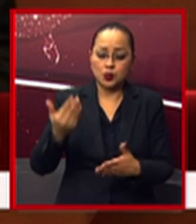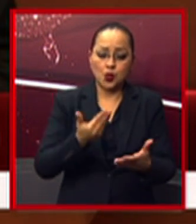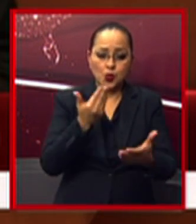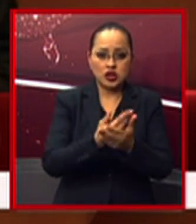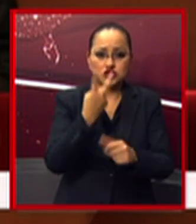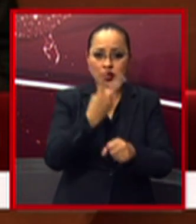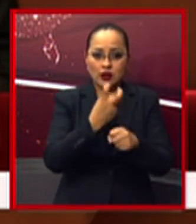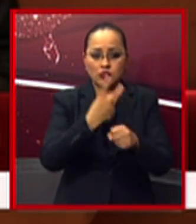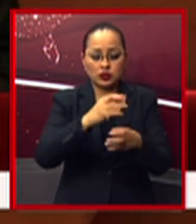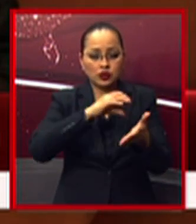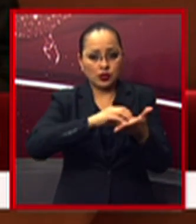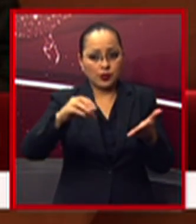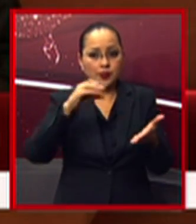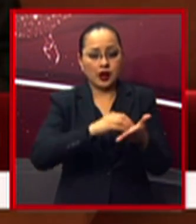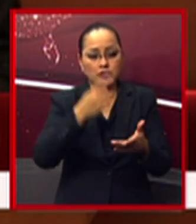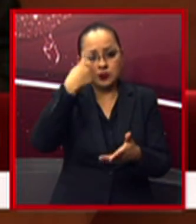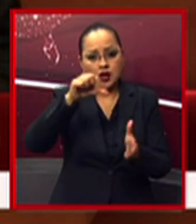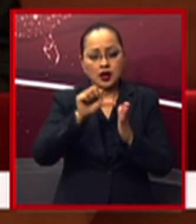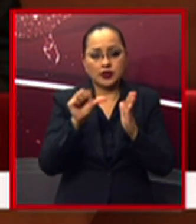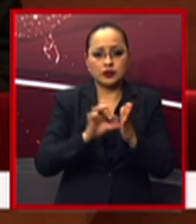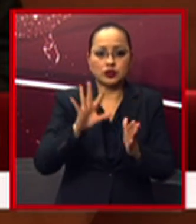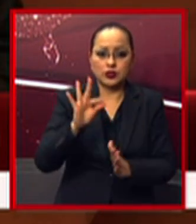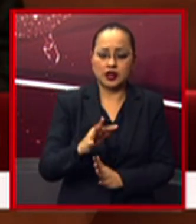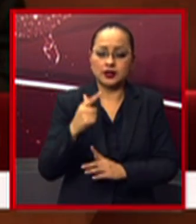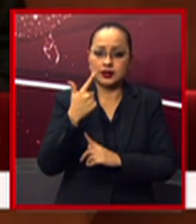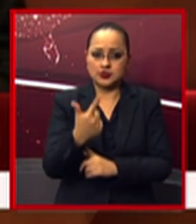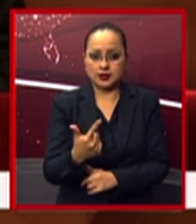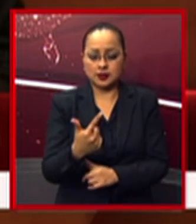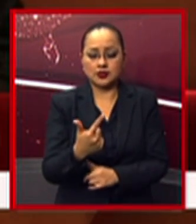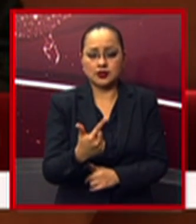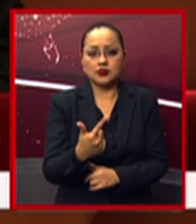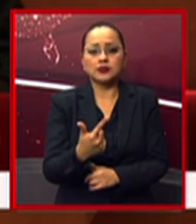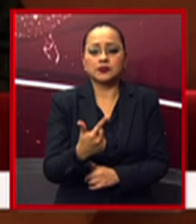segundo párrafo para el artículo 47.